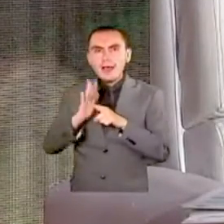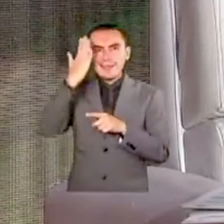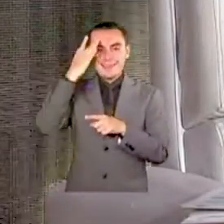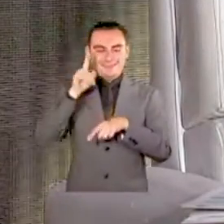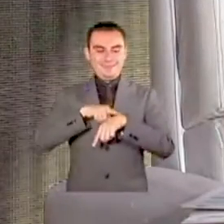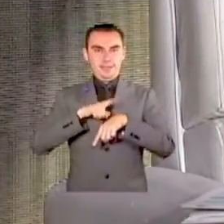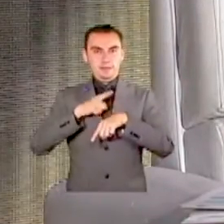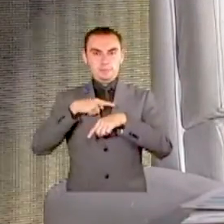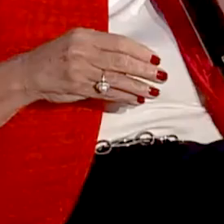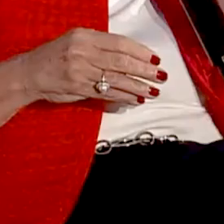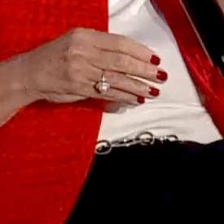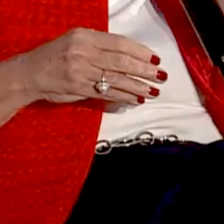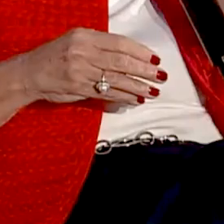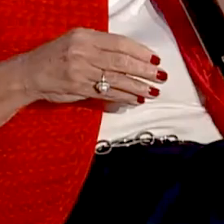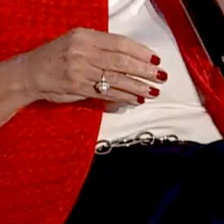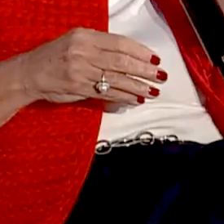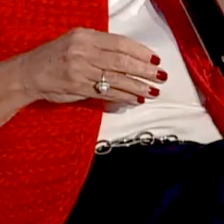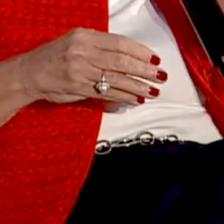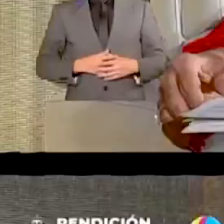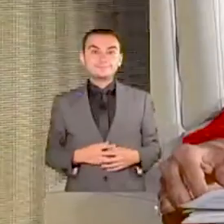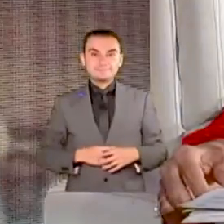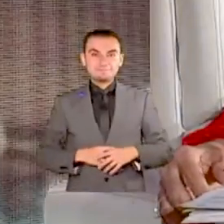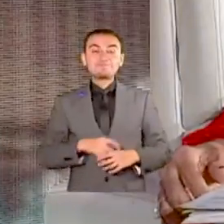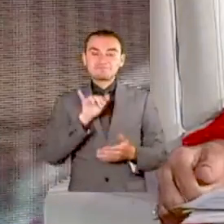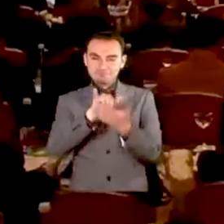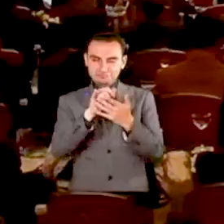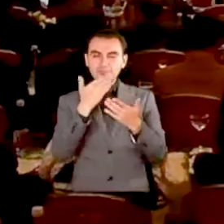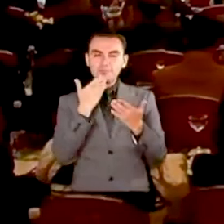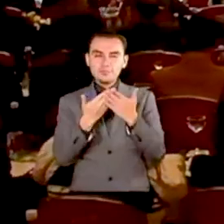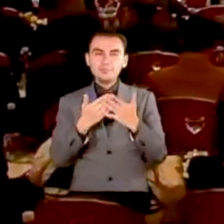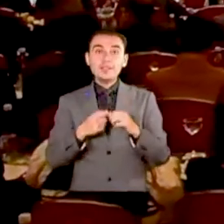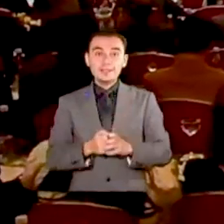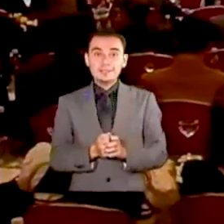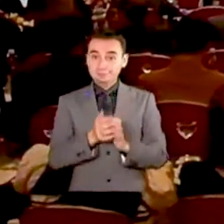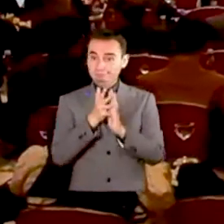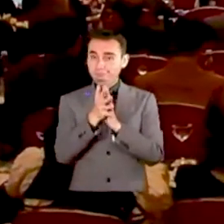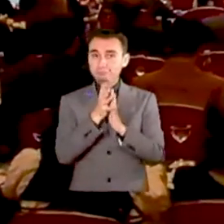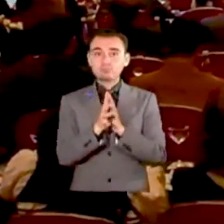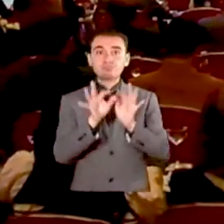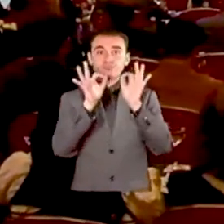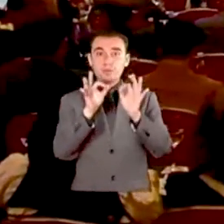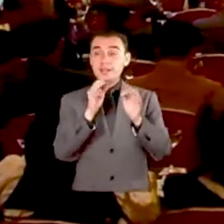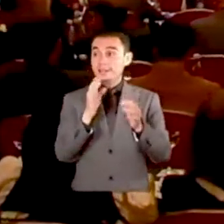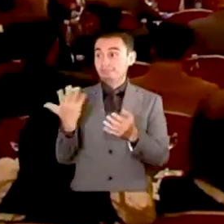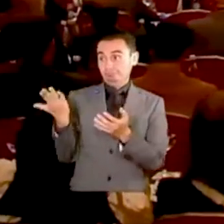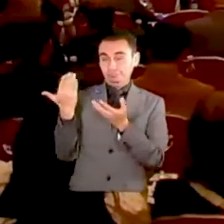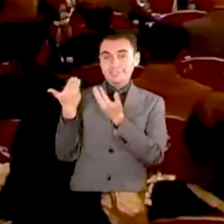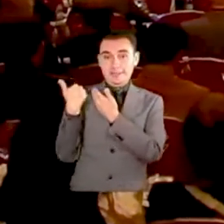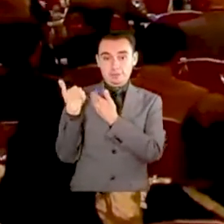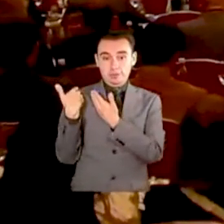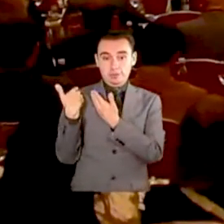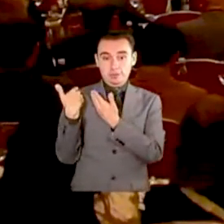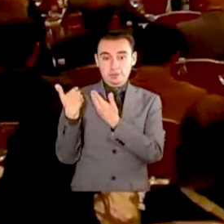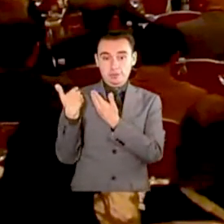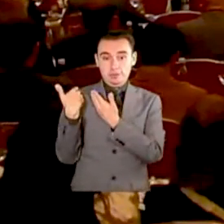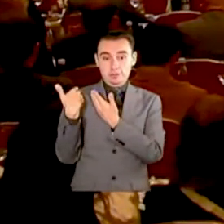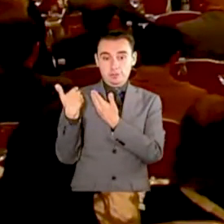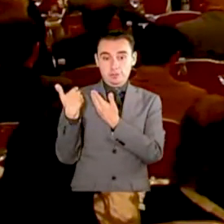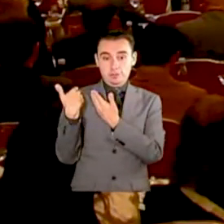cumplir a cabalidad y dentro de los tiempos establecidos para ello. Gracias de verdad, señora delegada, por ese